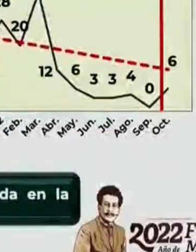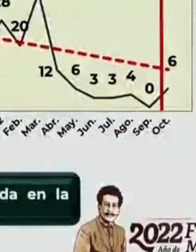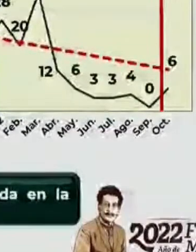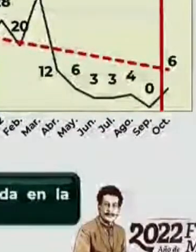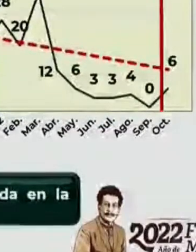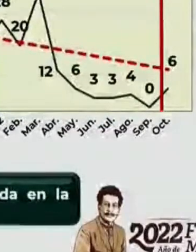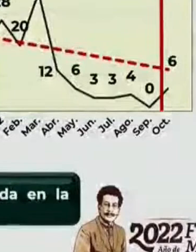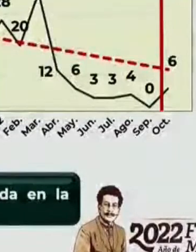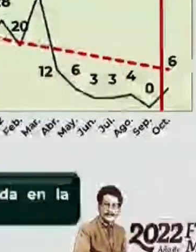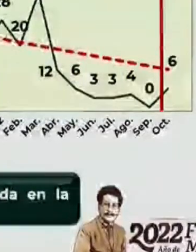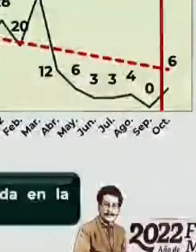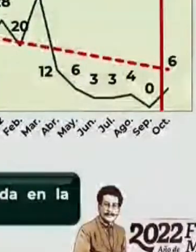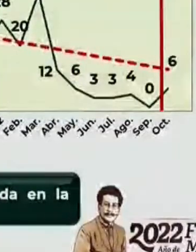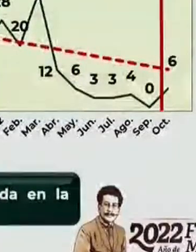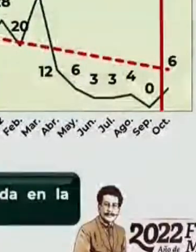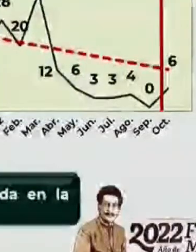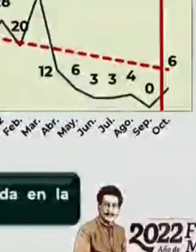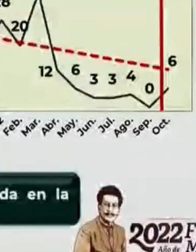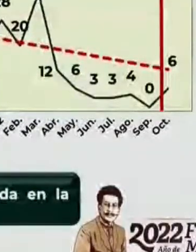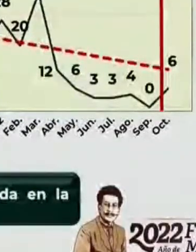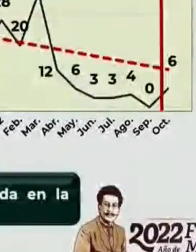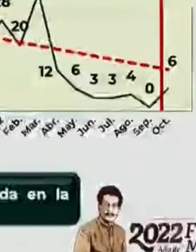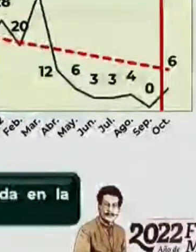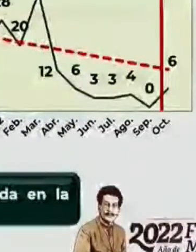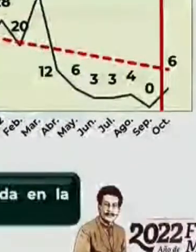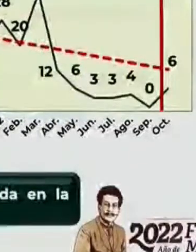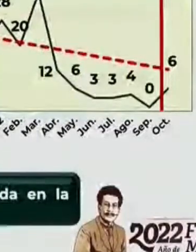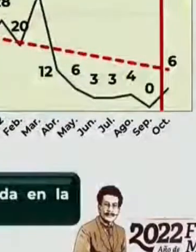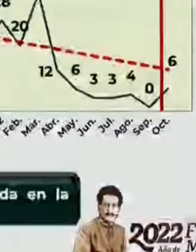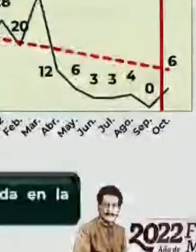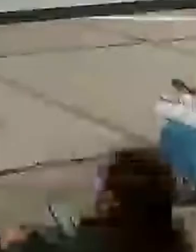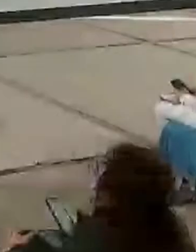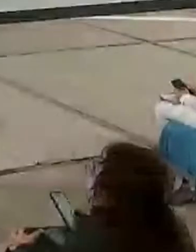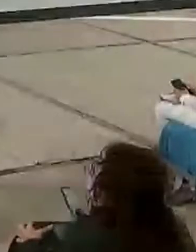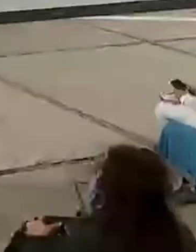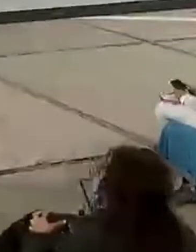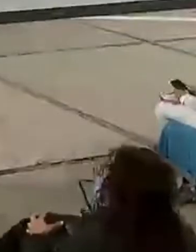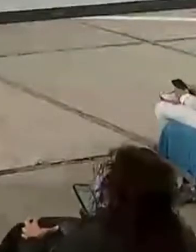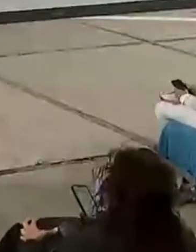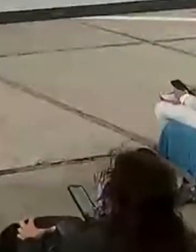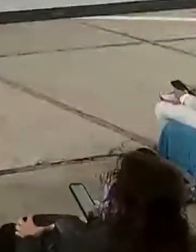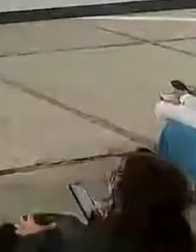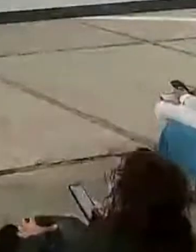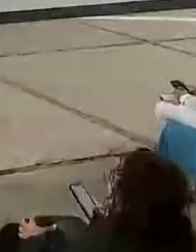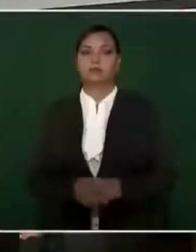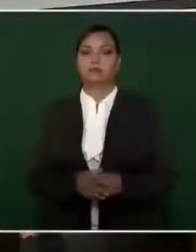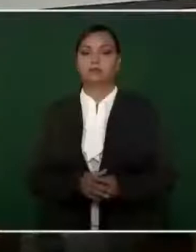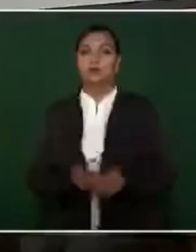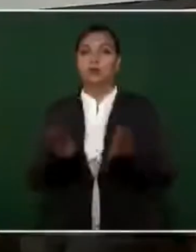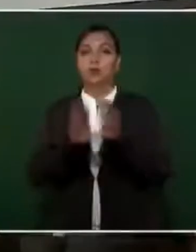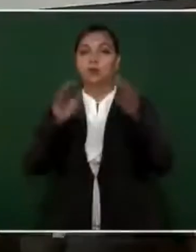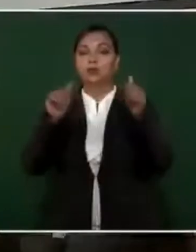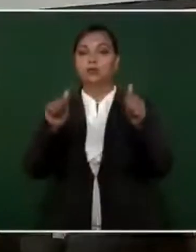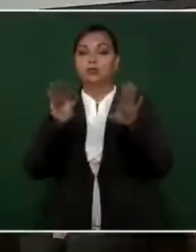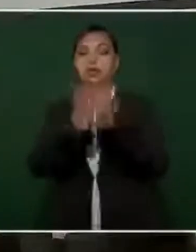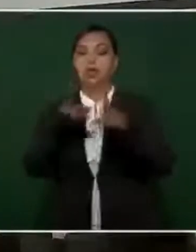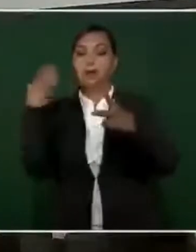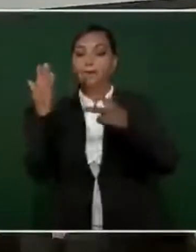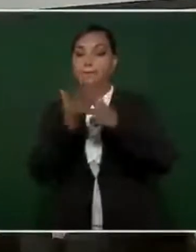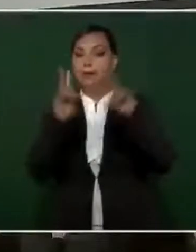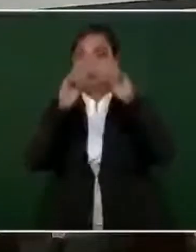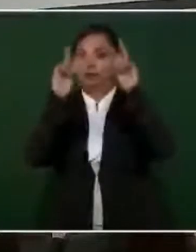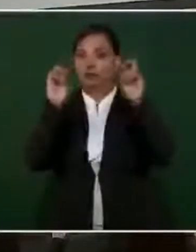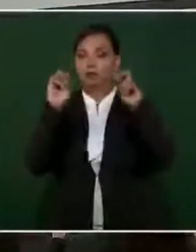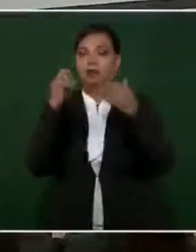delincuencia organizada. Entonces, de ahí que hacemos referencia en esta lámina cuál ha sido el comportamiento de esos homicidios vinculados a